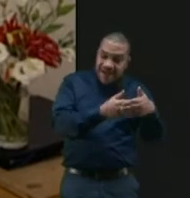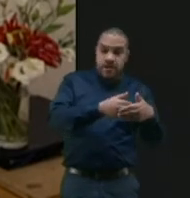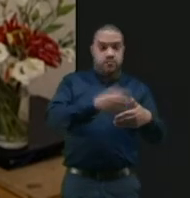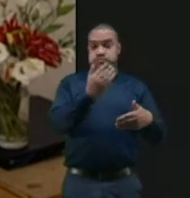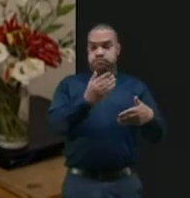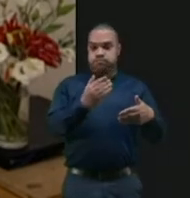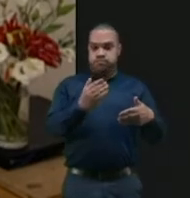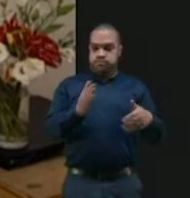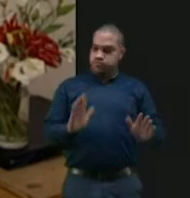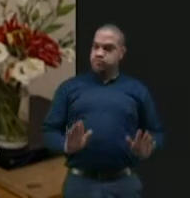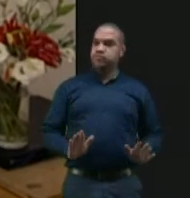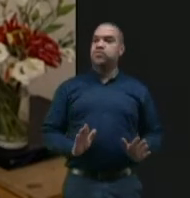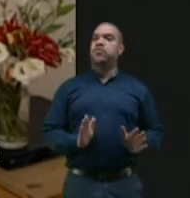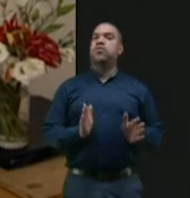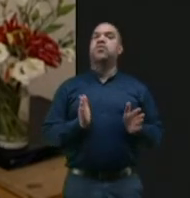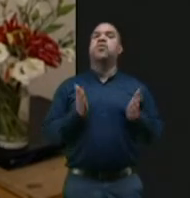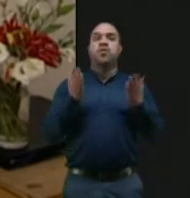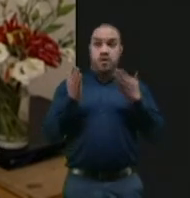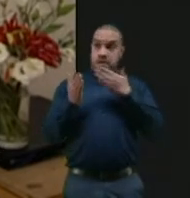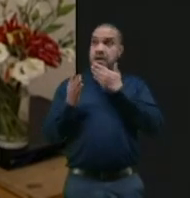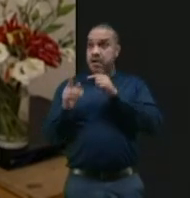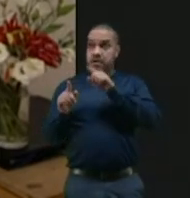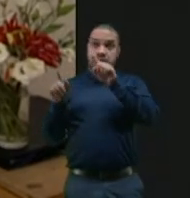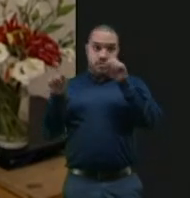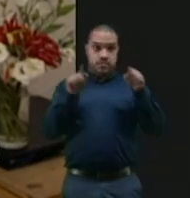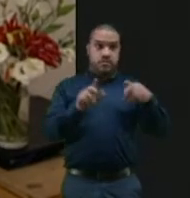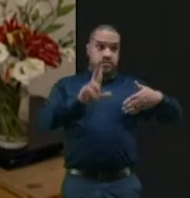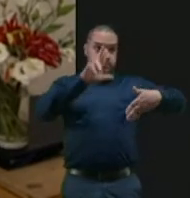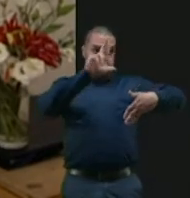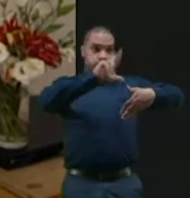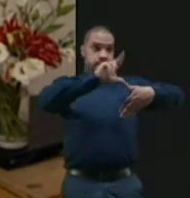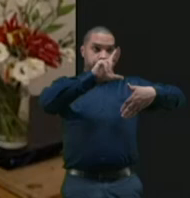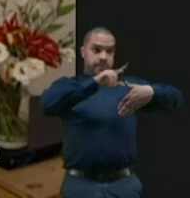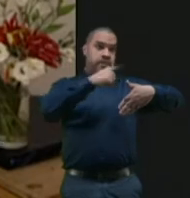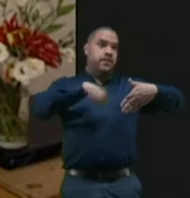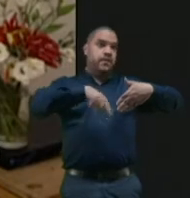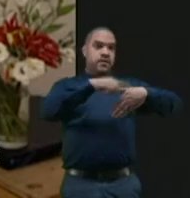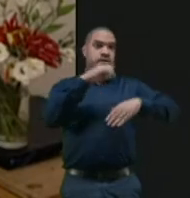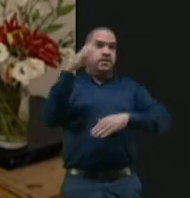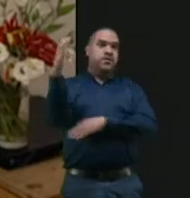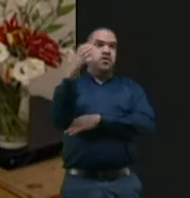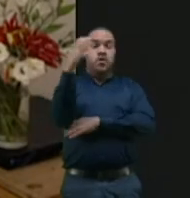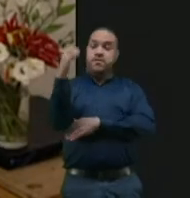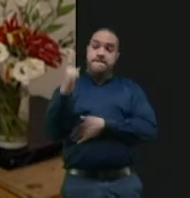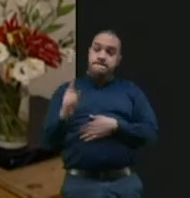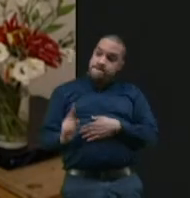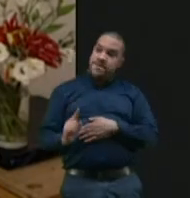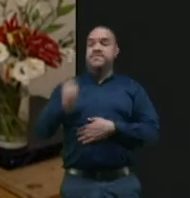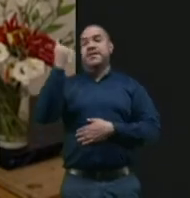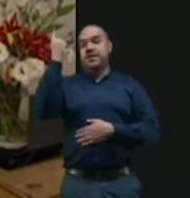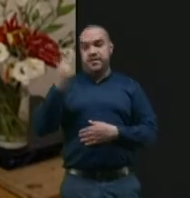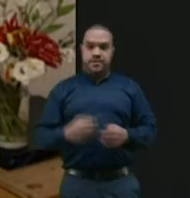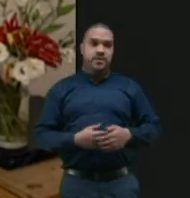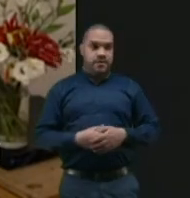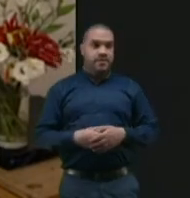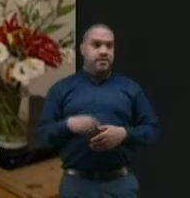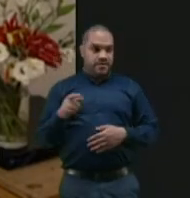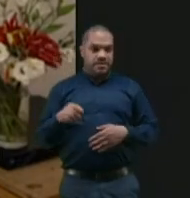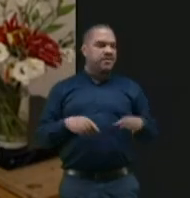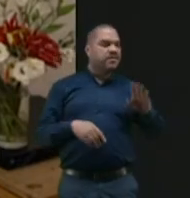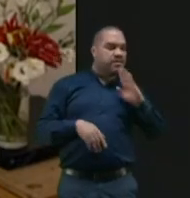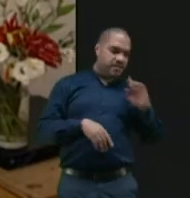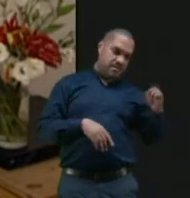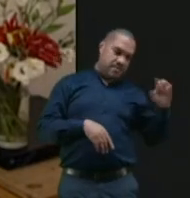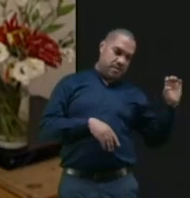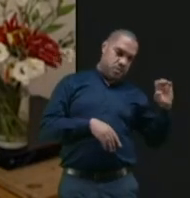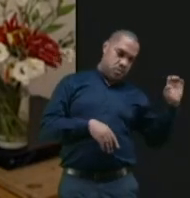bueno, suficientemente bueno en algunas partes. En América Latina, Colombia fue el primer país después de Ecuador para volverse